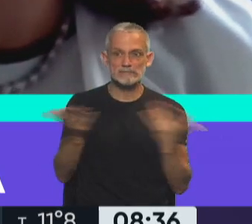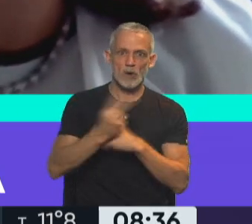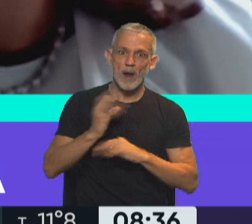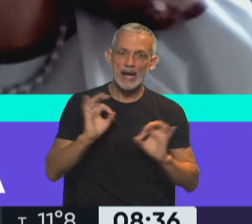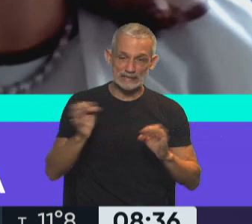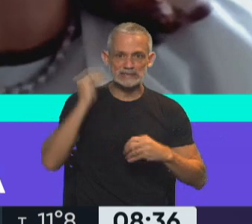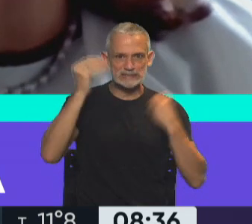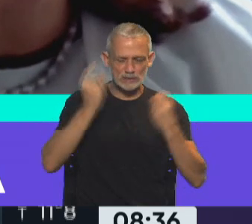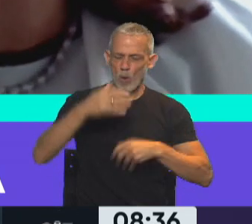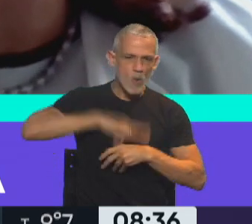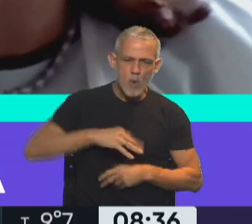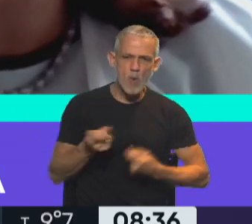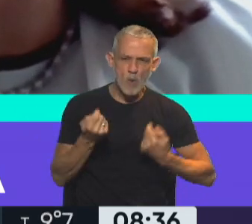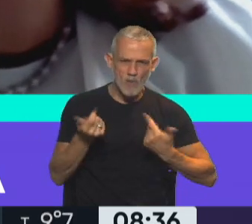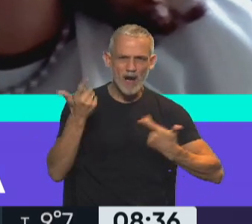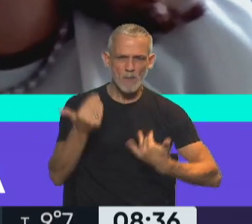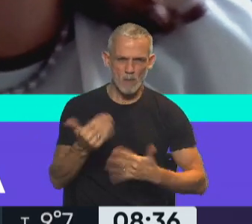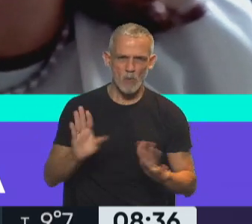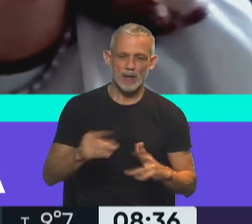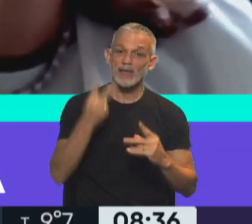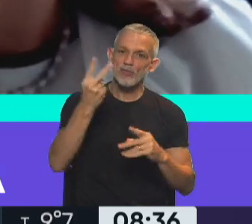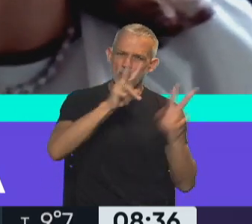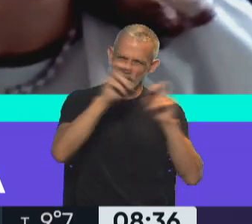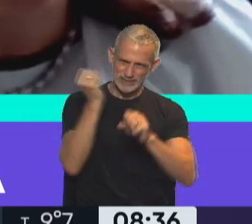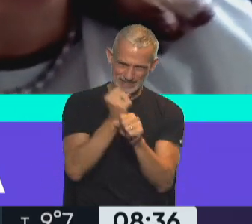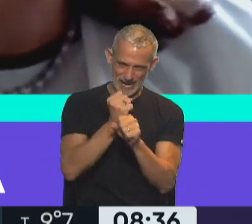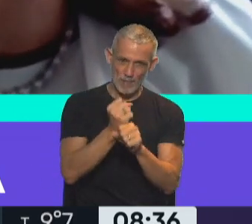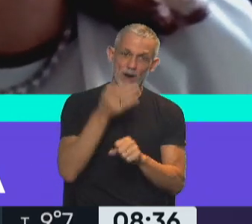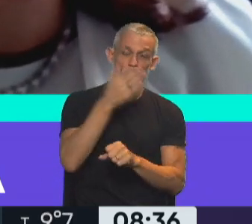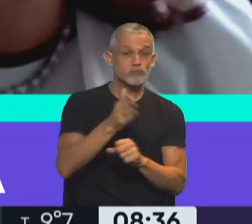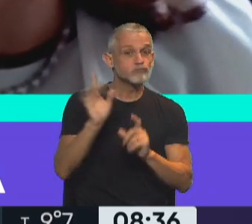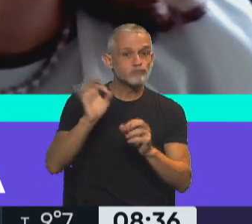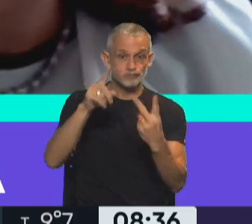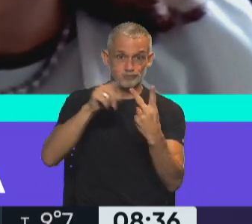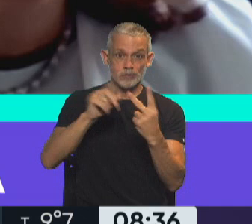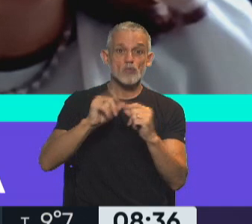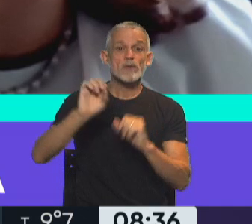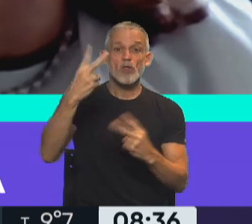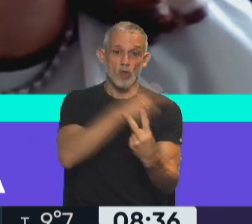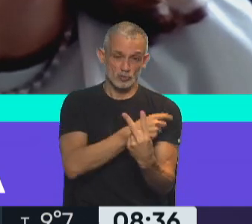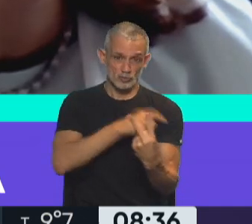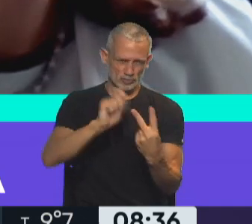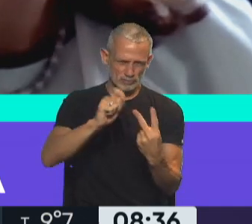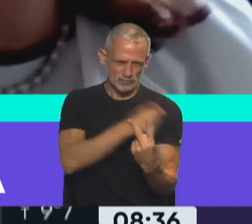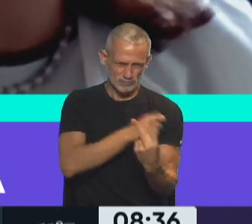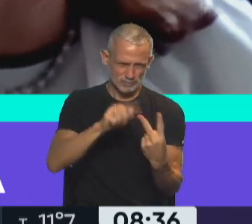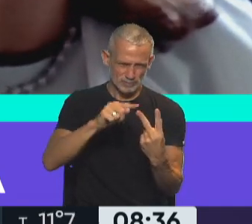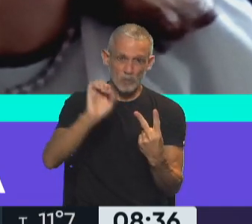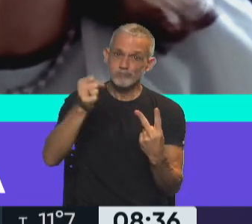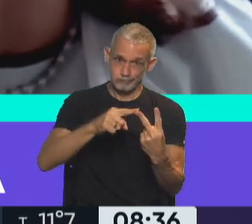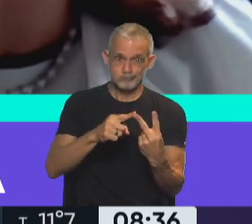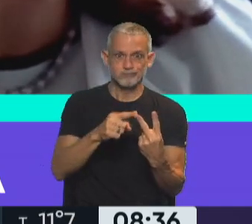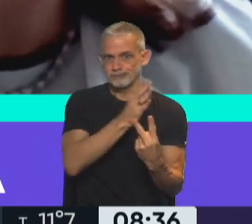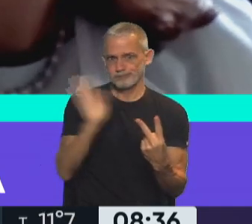absolutamente preocupa. Entonces, creo que tenemos dos grandes tareas: completar las segundas dosis prioritariamente y por